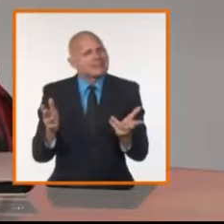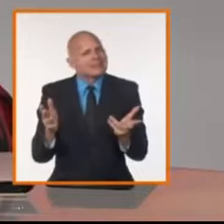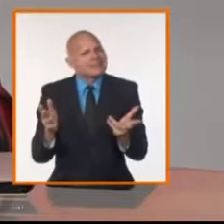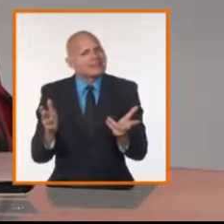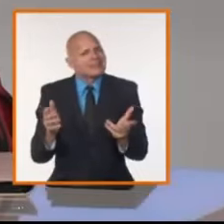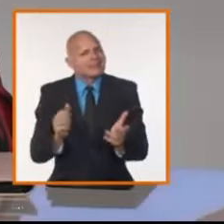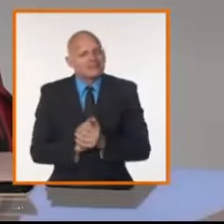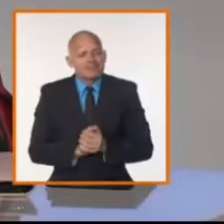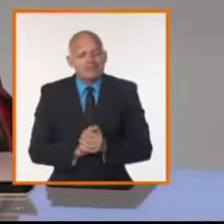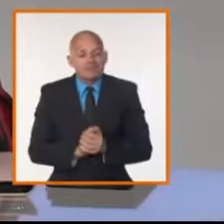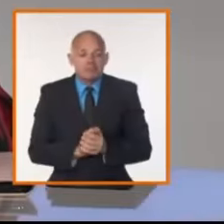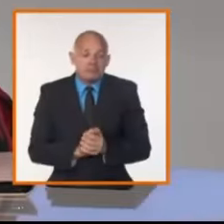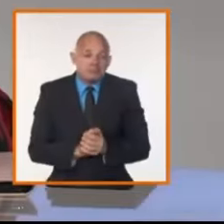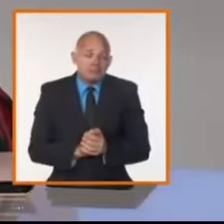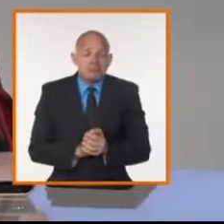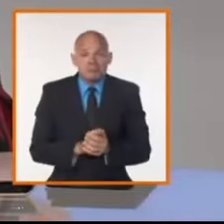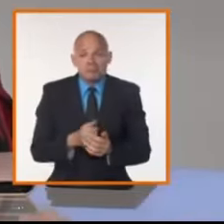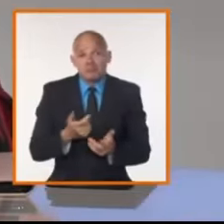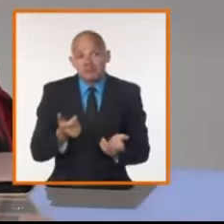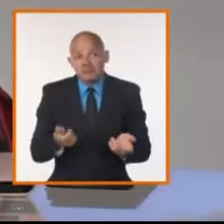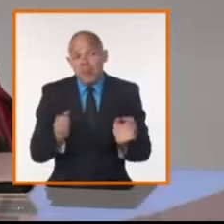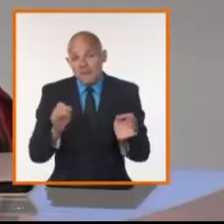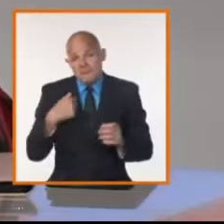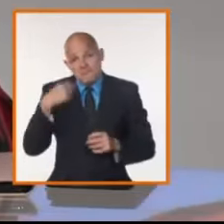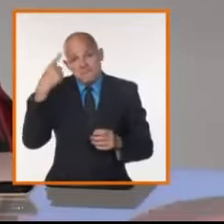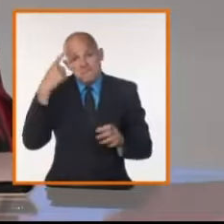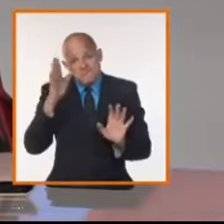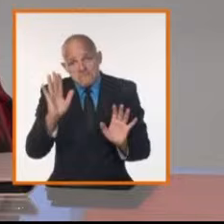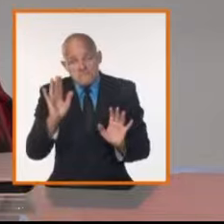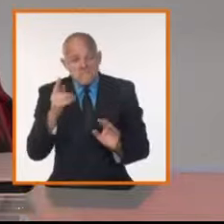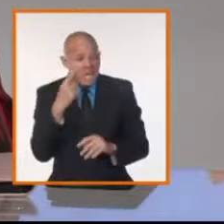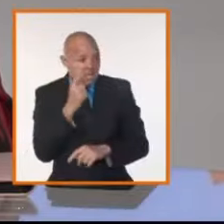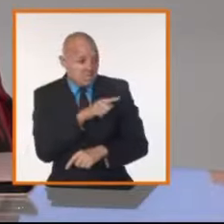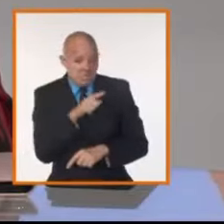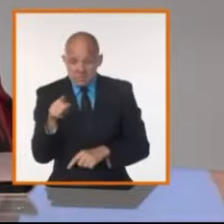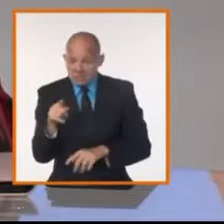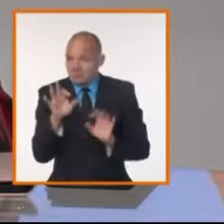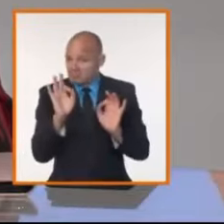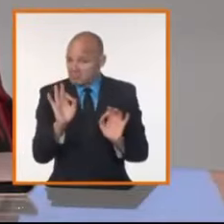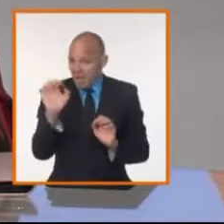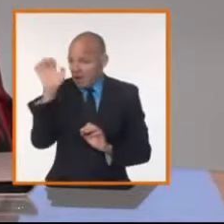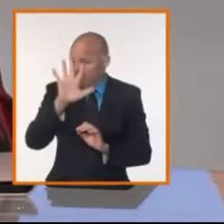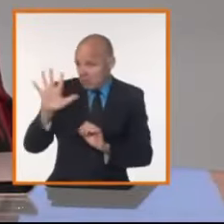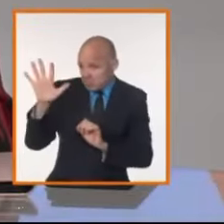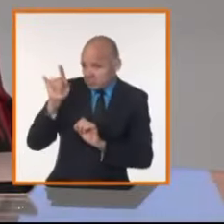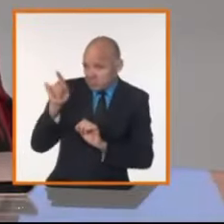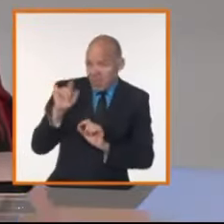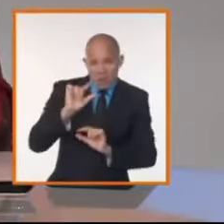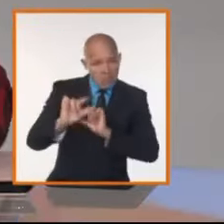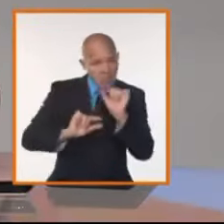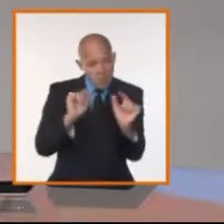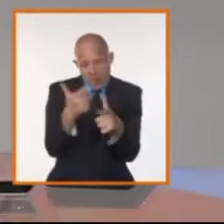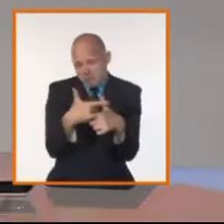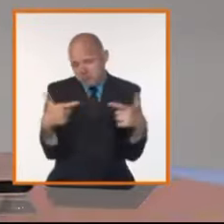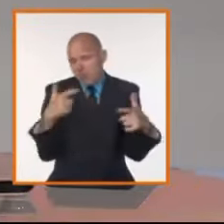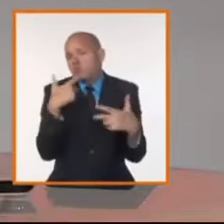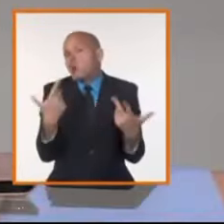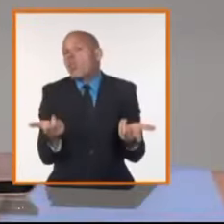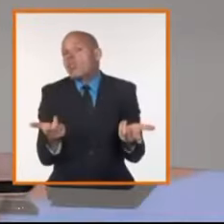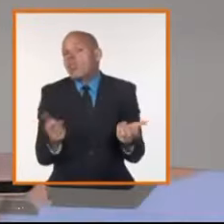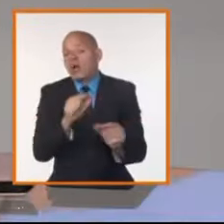eslovaco y sin duda reitero es la confirmación del incremento de la violencia del incremento de la